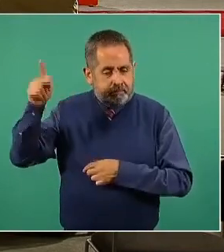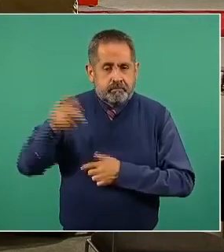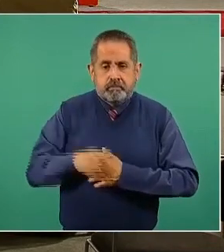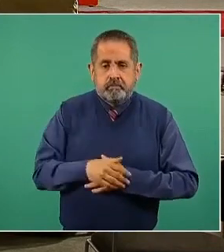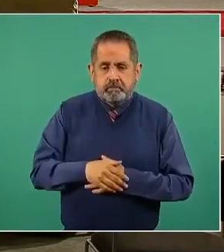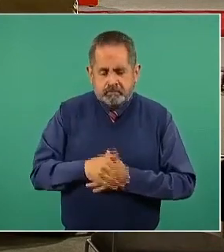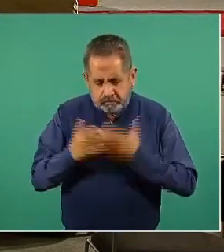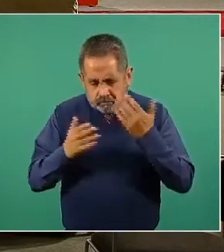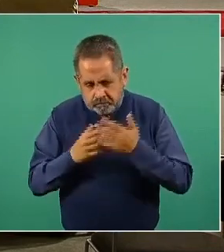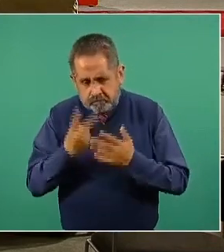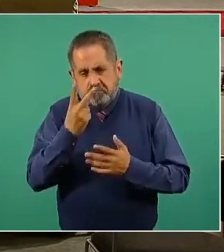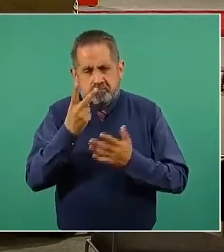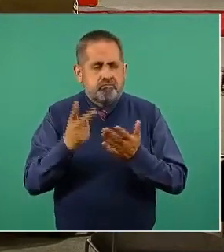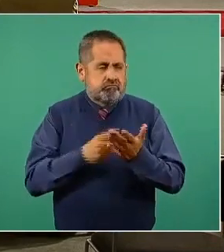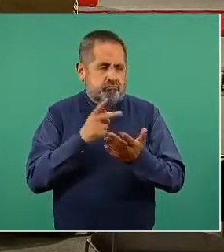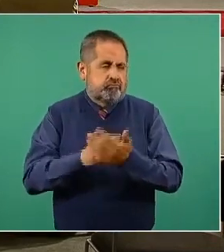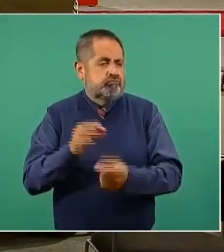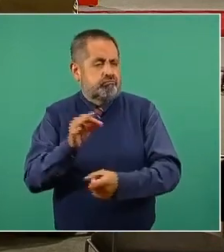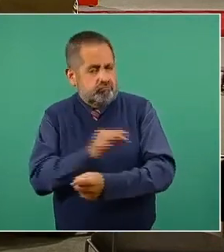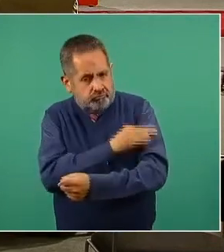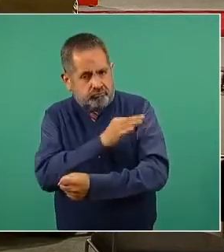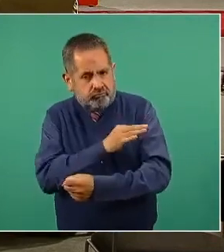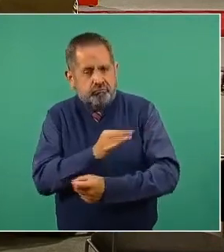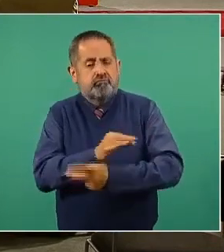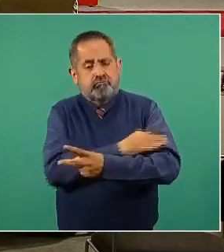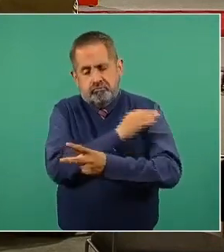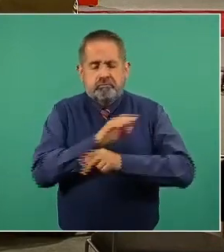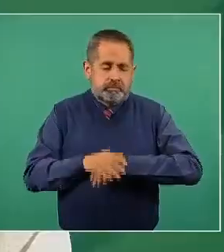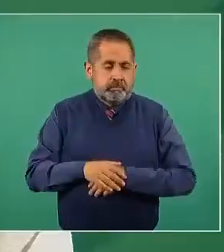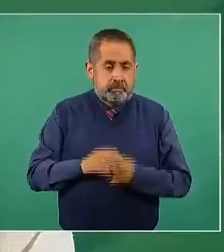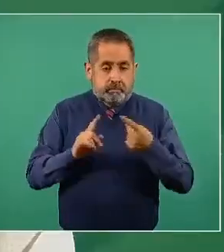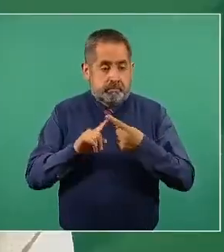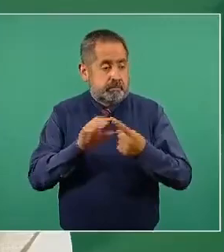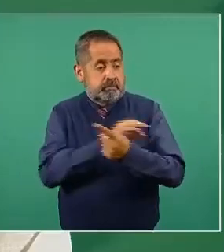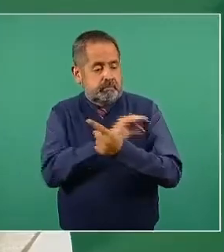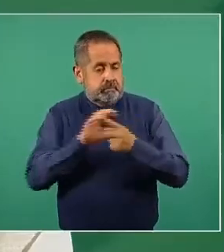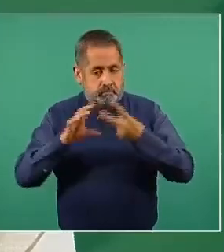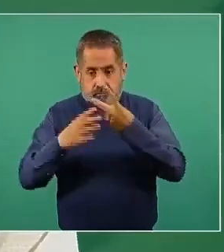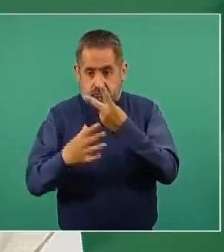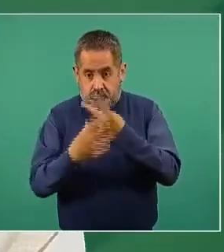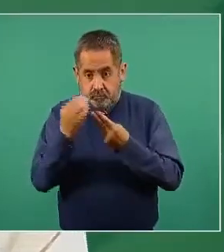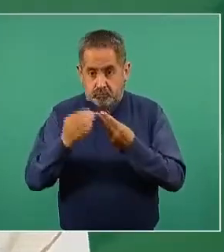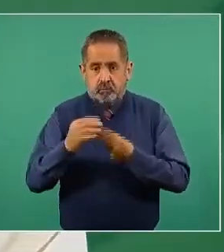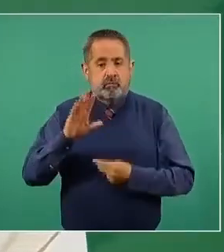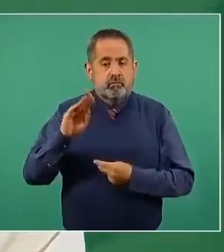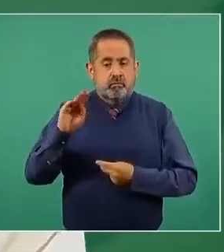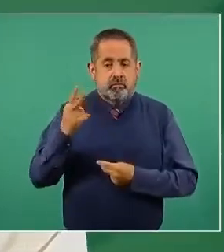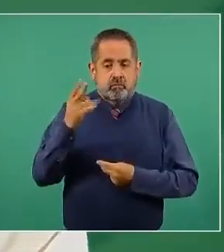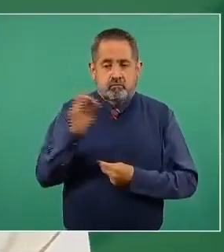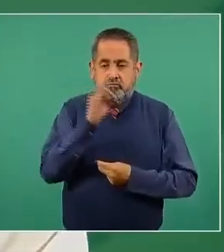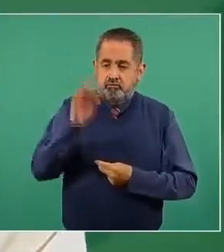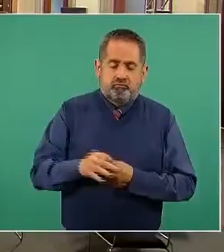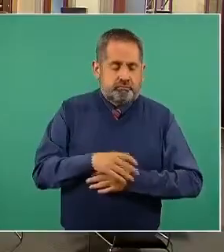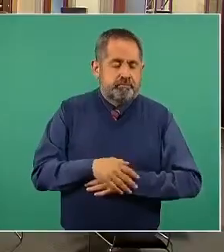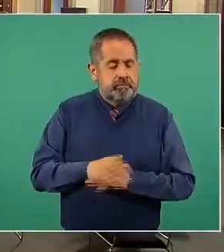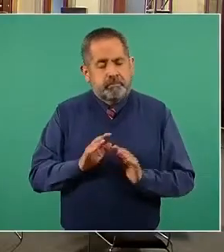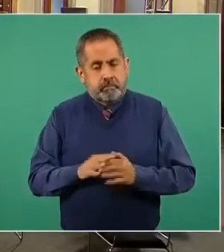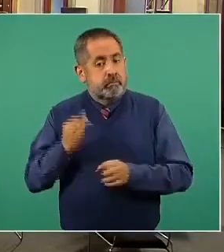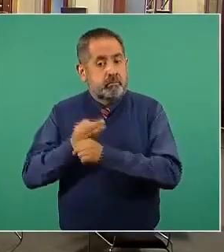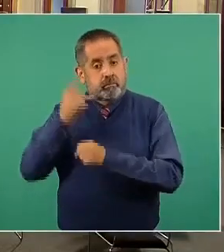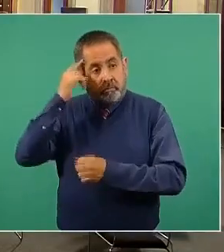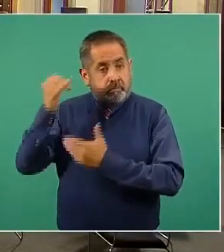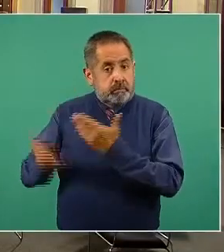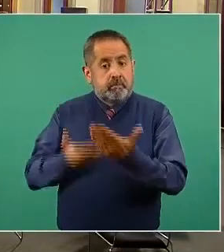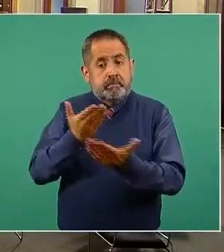estudió que se necesitaban 2 dosis, identificó una potencia de 92% de eficacia, y ahora mismo está con esta